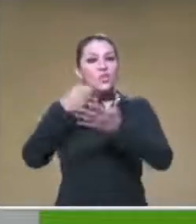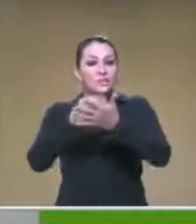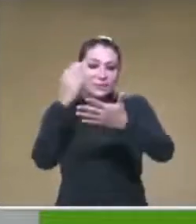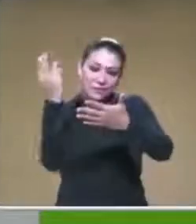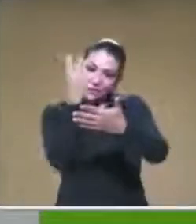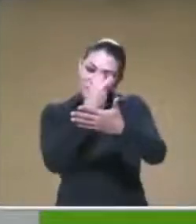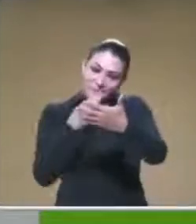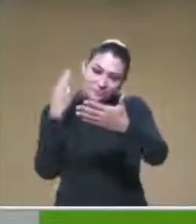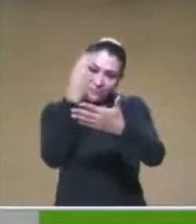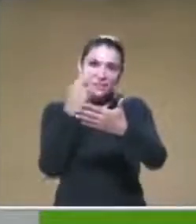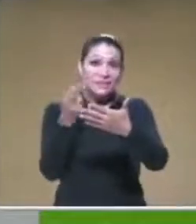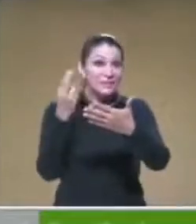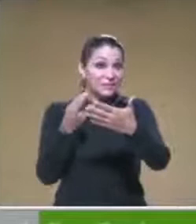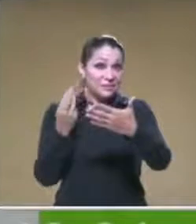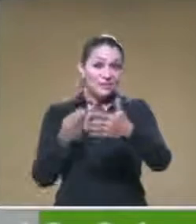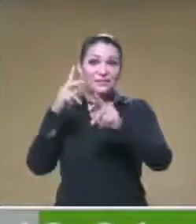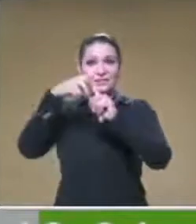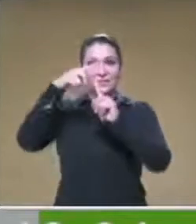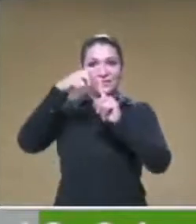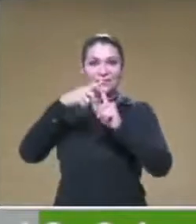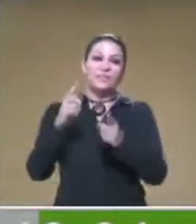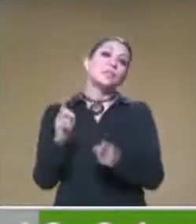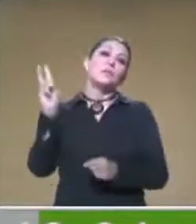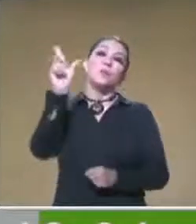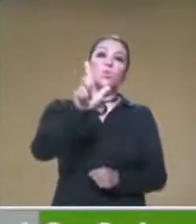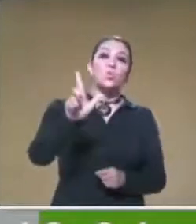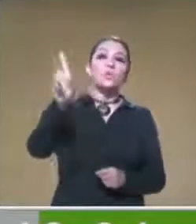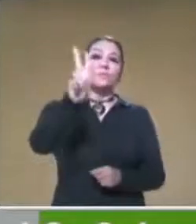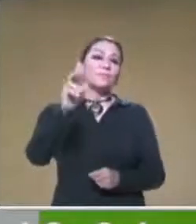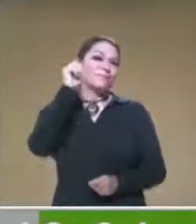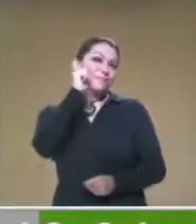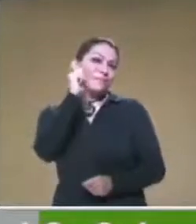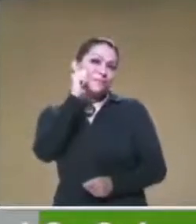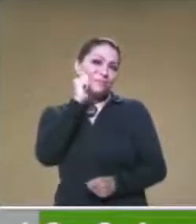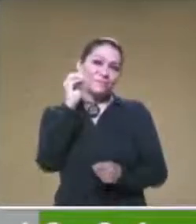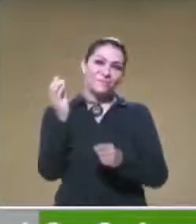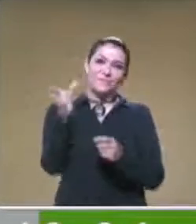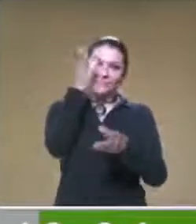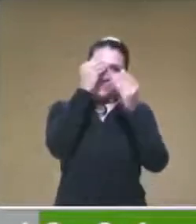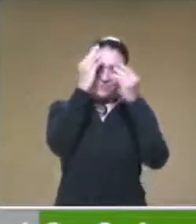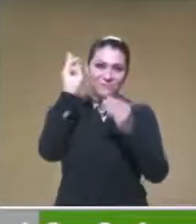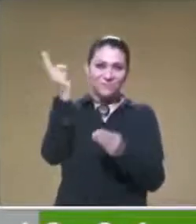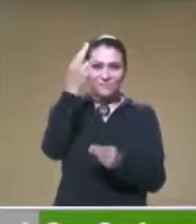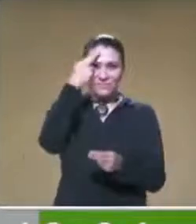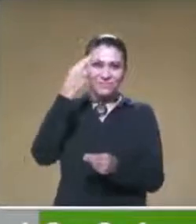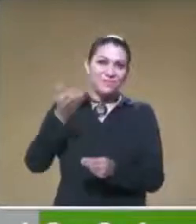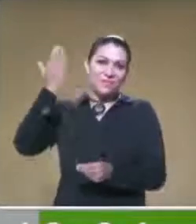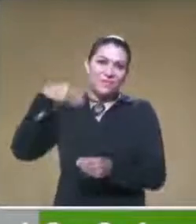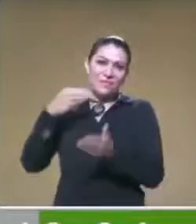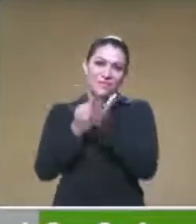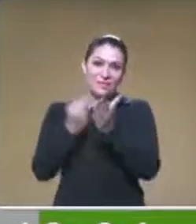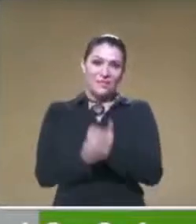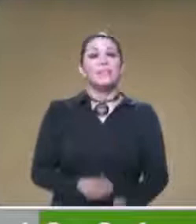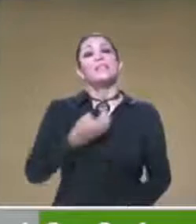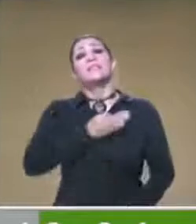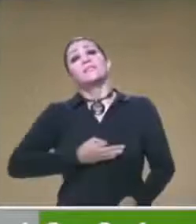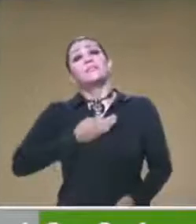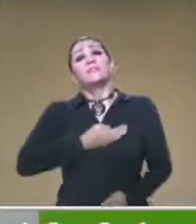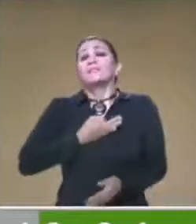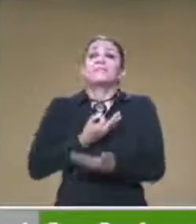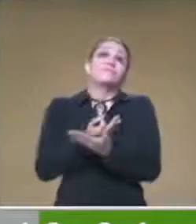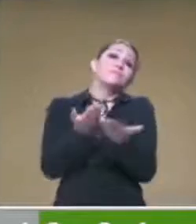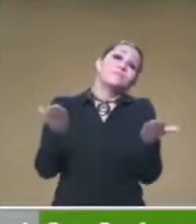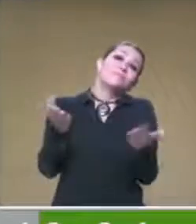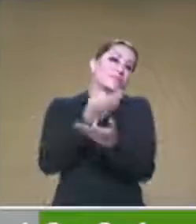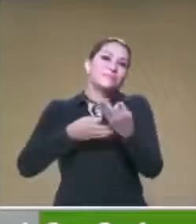hacemos un repaso todos los lunes y todos los viernes de lo que se ve en el transcurso de la semana. Estamos felices de poder compartir este espacio con todos